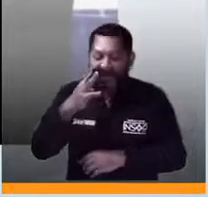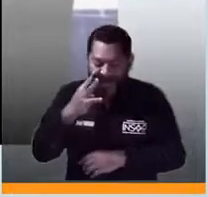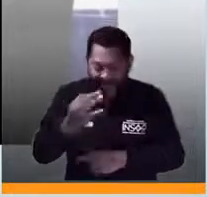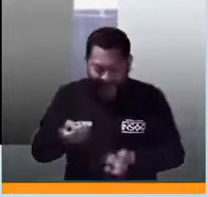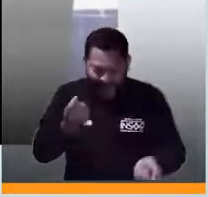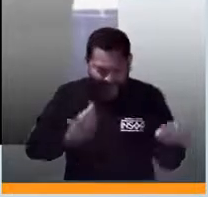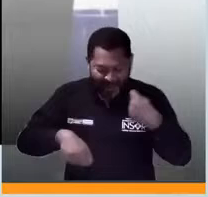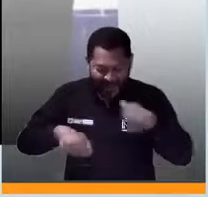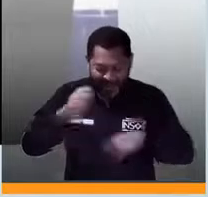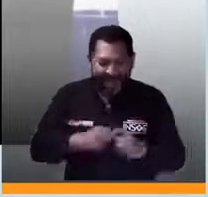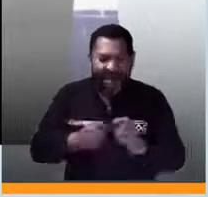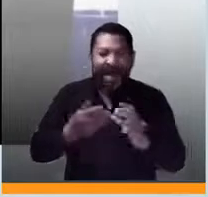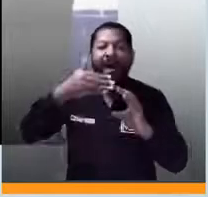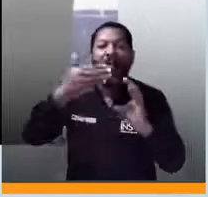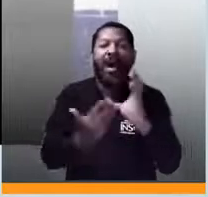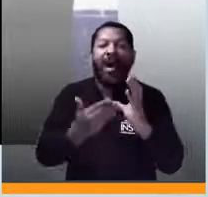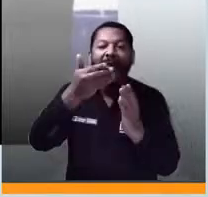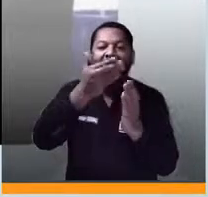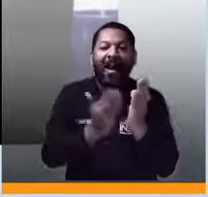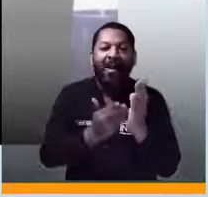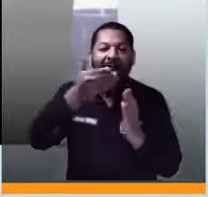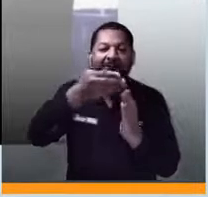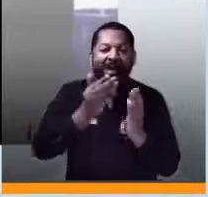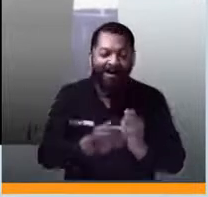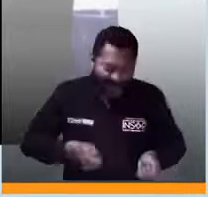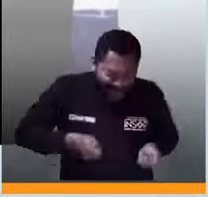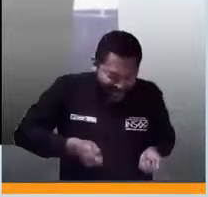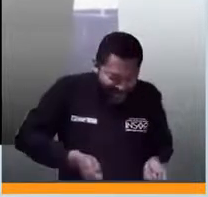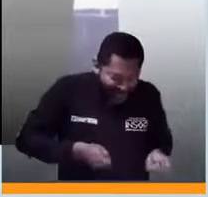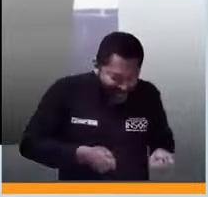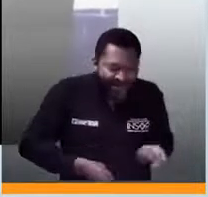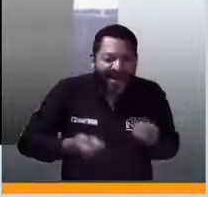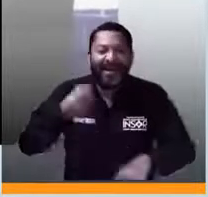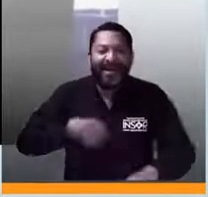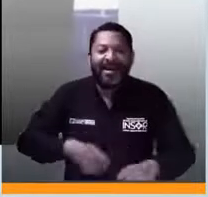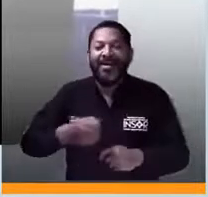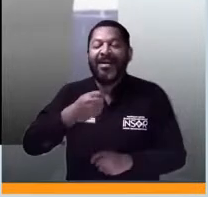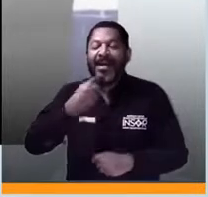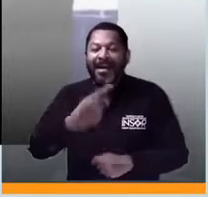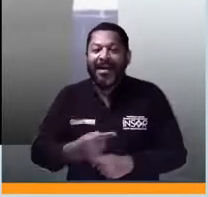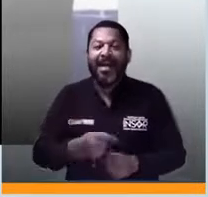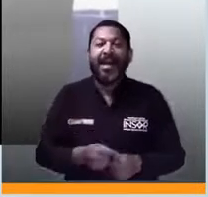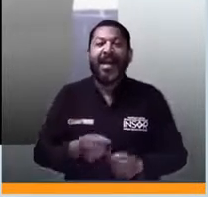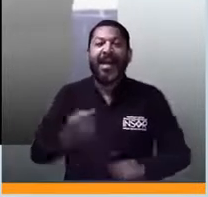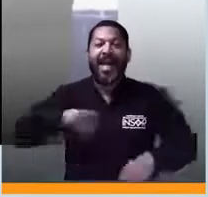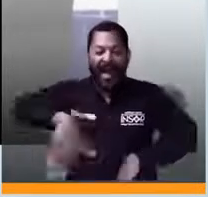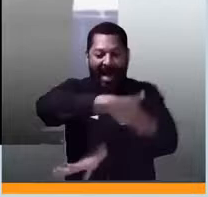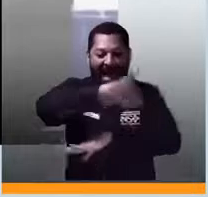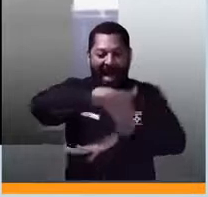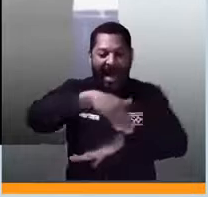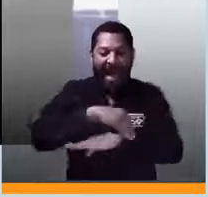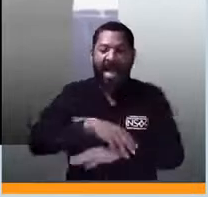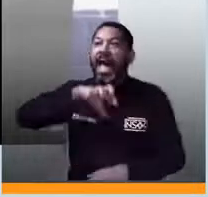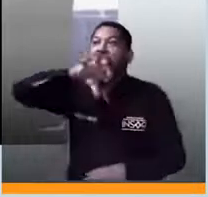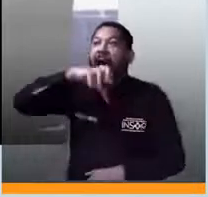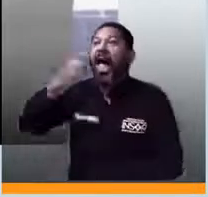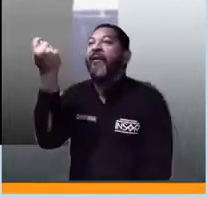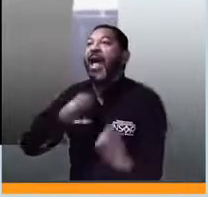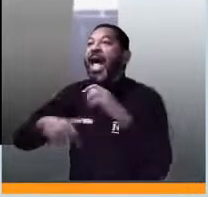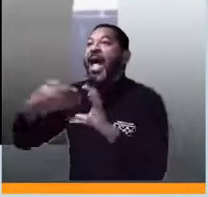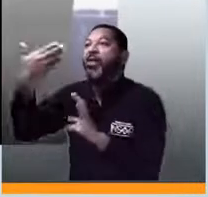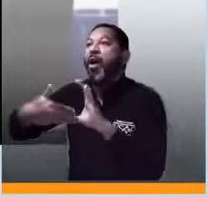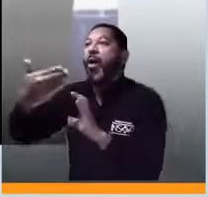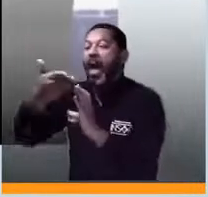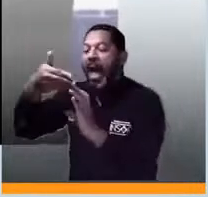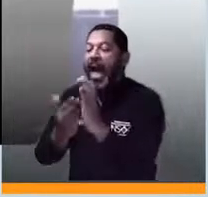todas las reuniones, en todas las clases, en todos los espacios, porque la educación invadió todos los espacios familiares. Y yo creo